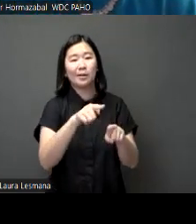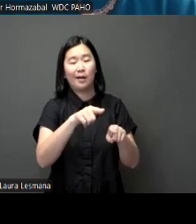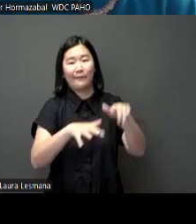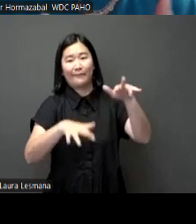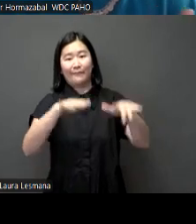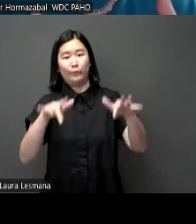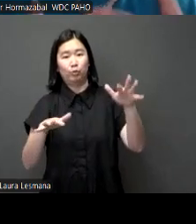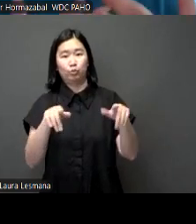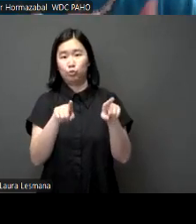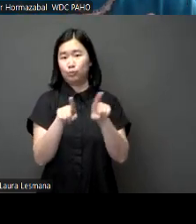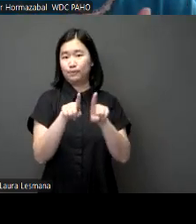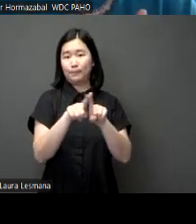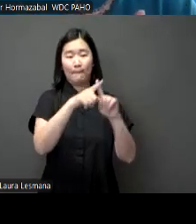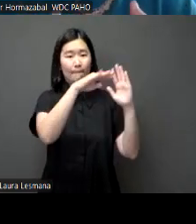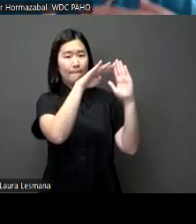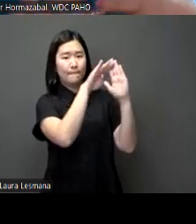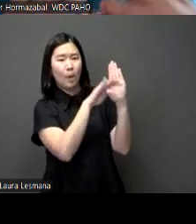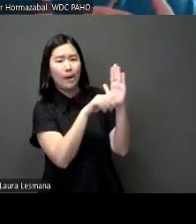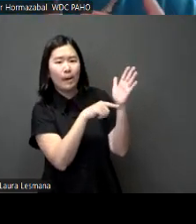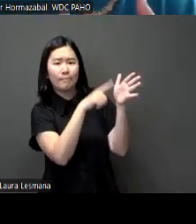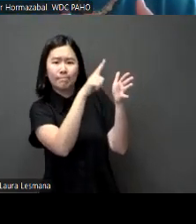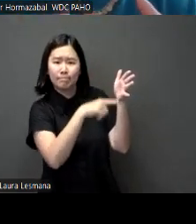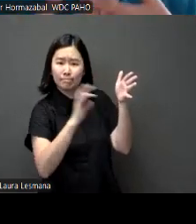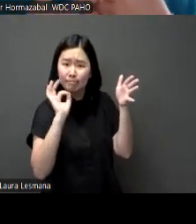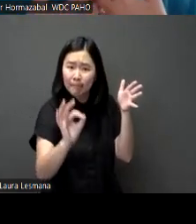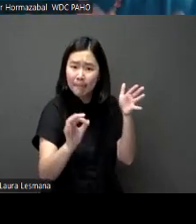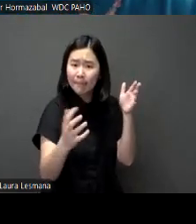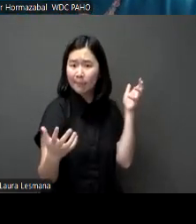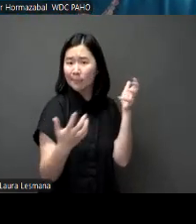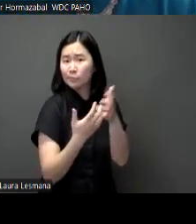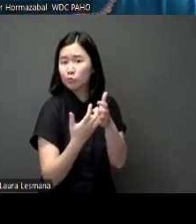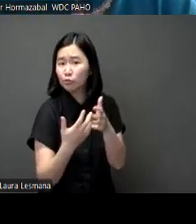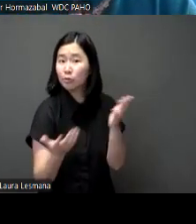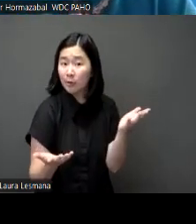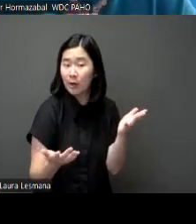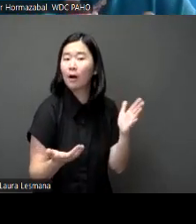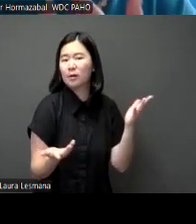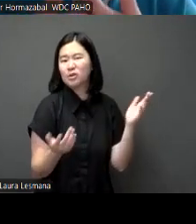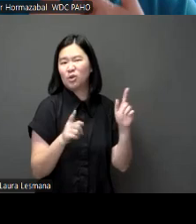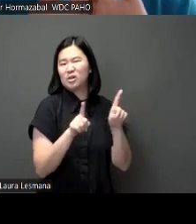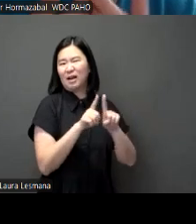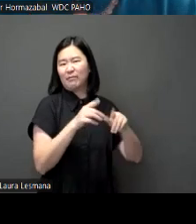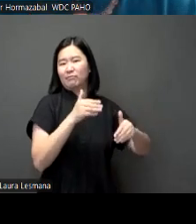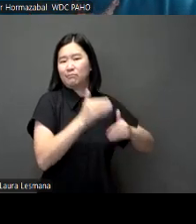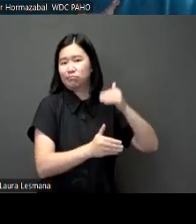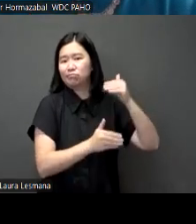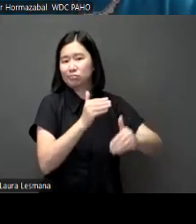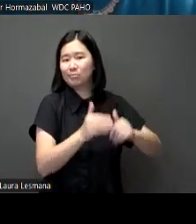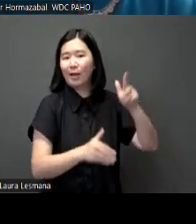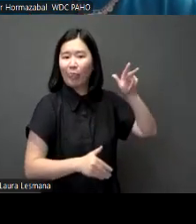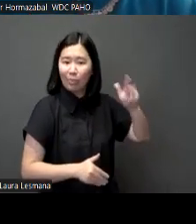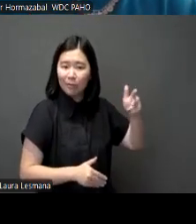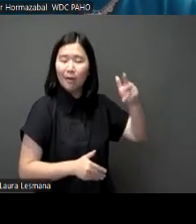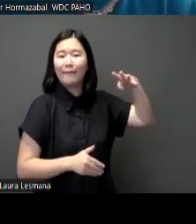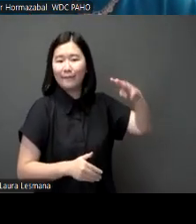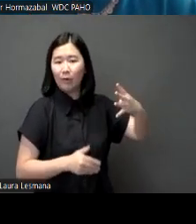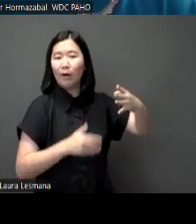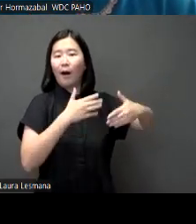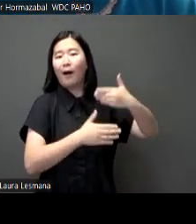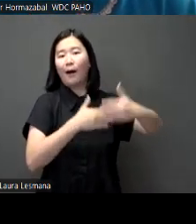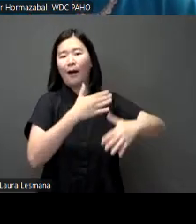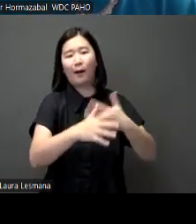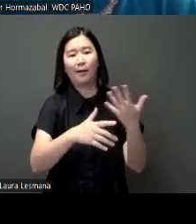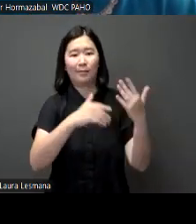¿no? Y eso lo hacemos, ¿cierto?, a través de entender los mecanismos que generan inequidad, entender cómo estamos trabajando